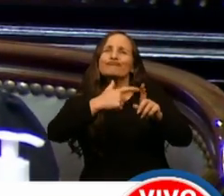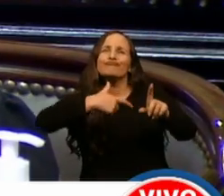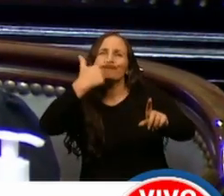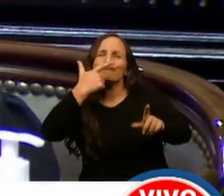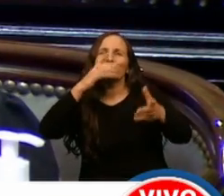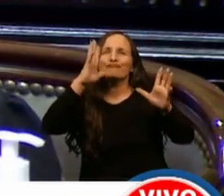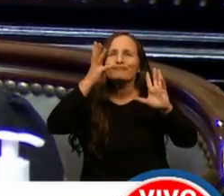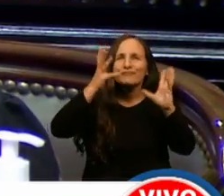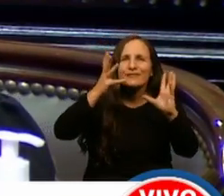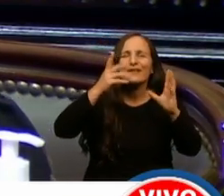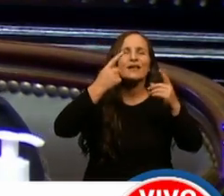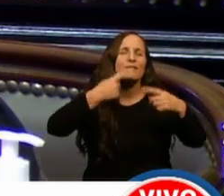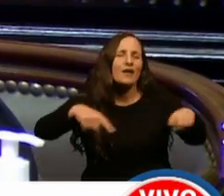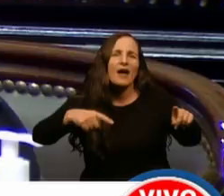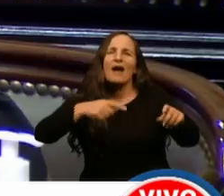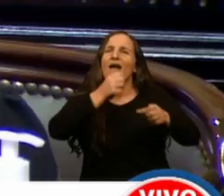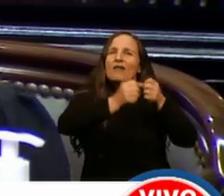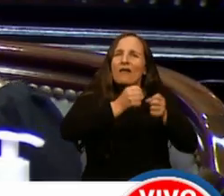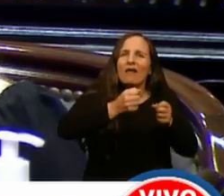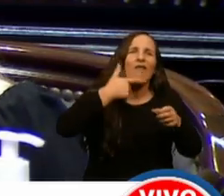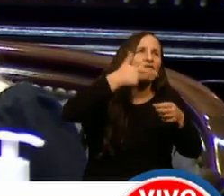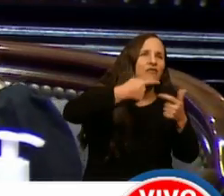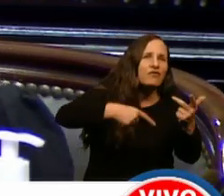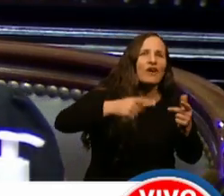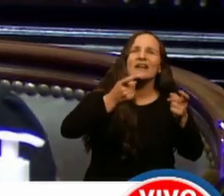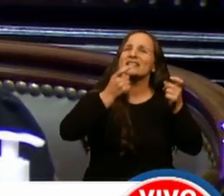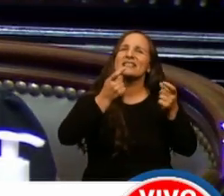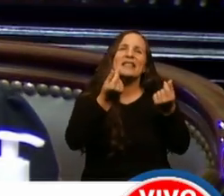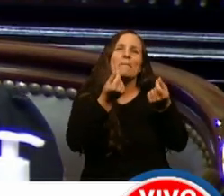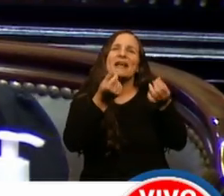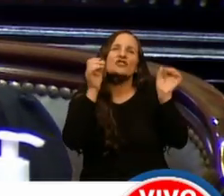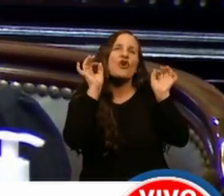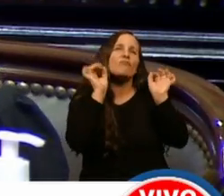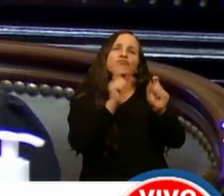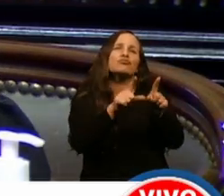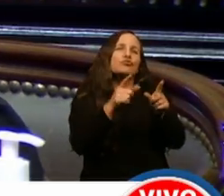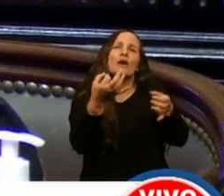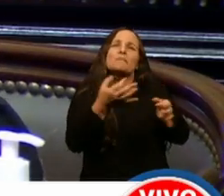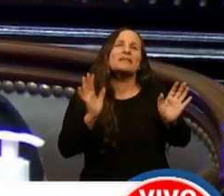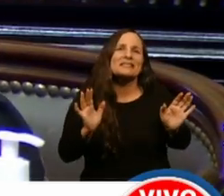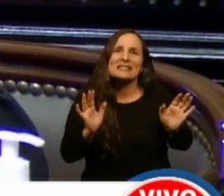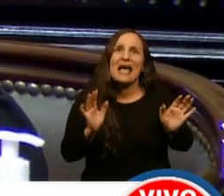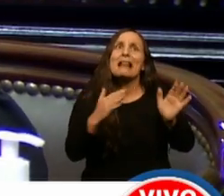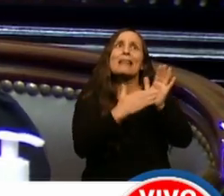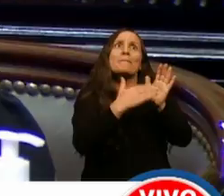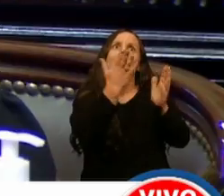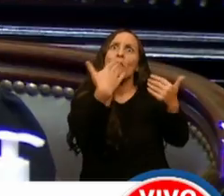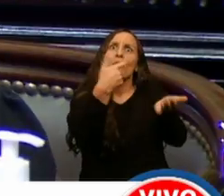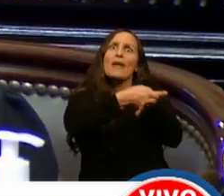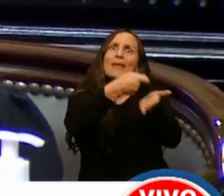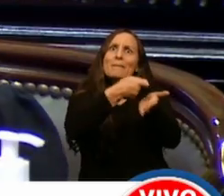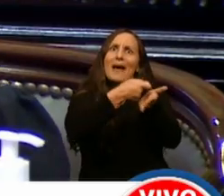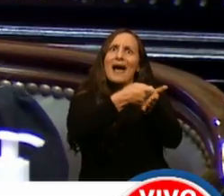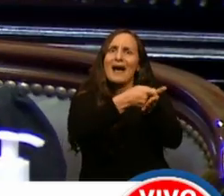de producción de hidrocarburos ameritan una tarifa diferencial teniendo en cuenta la capacidad de pago obviamente de los